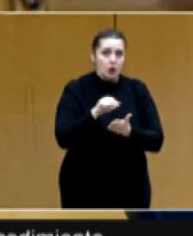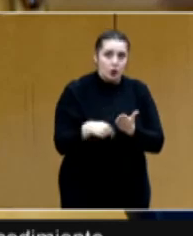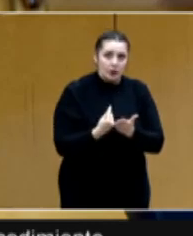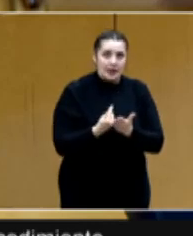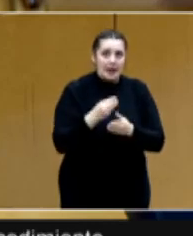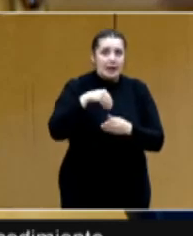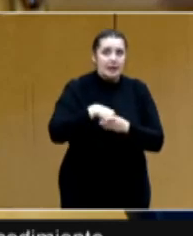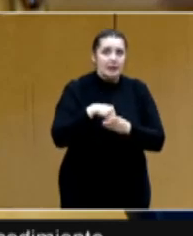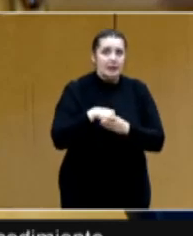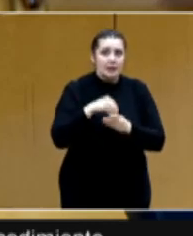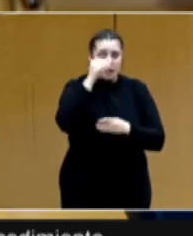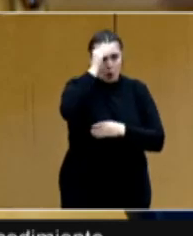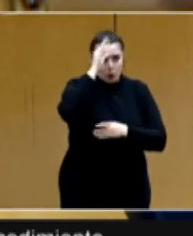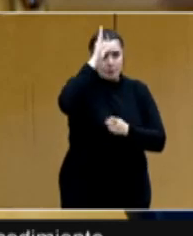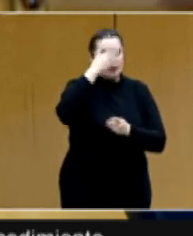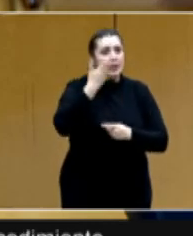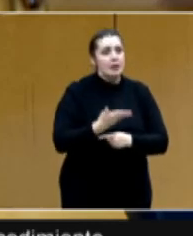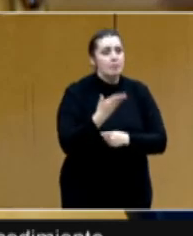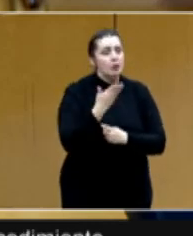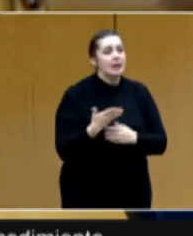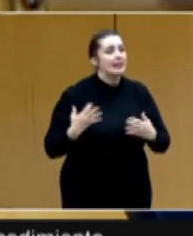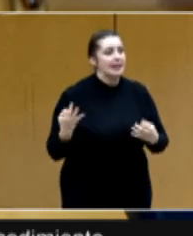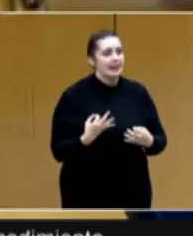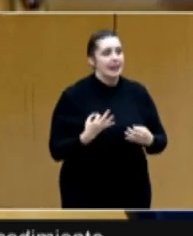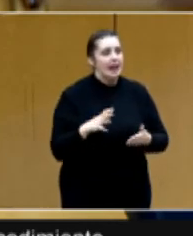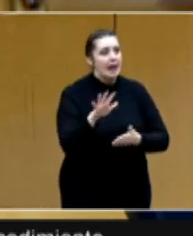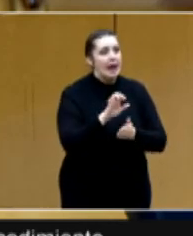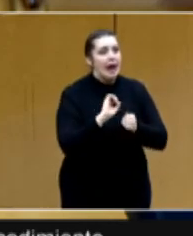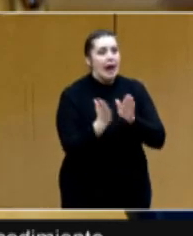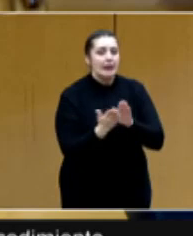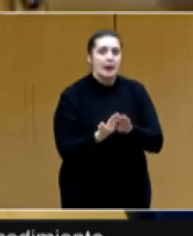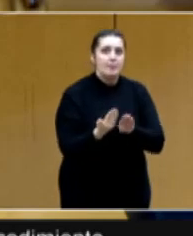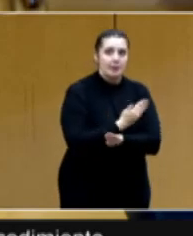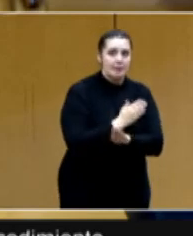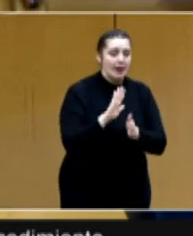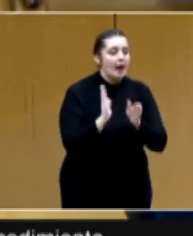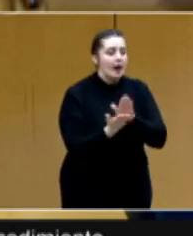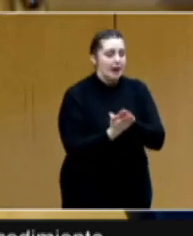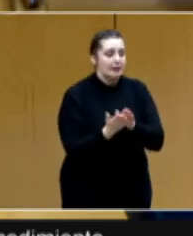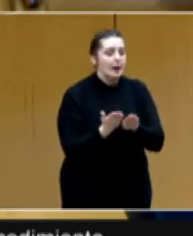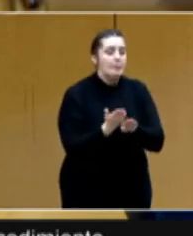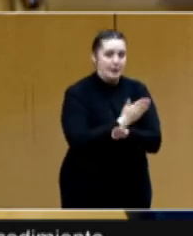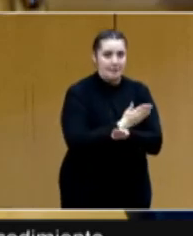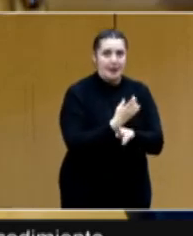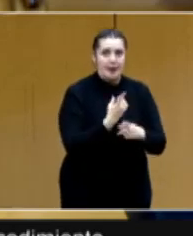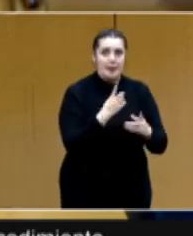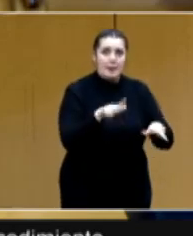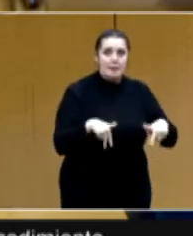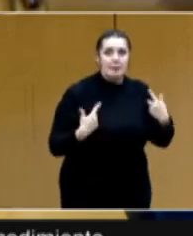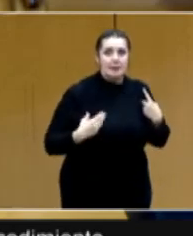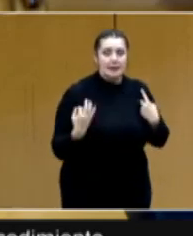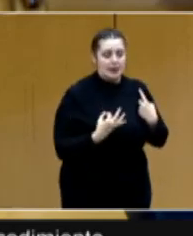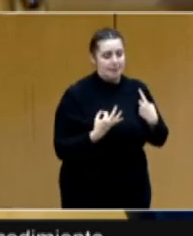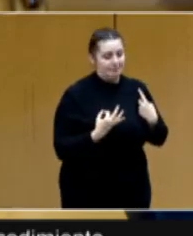es muy importante la redacción de una acta previa un acta previa que permitiría al notario llevar a cabo estos informes